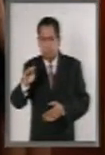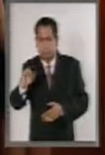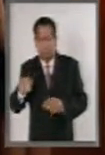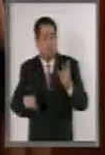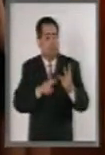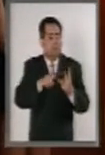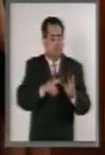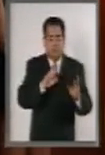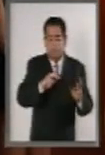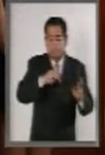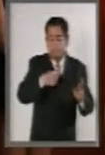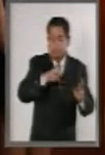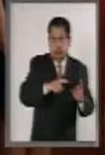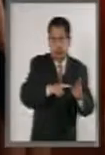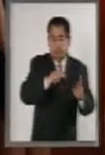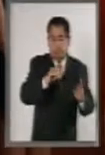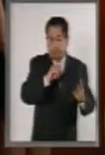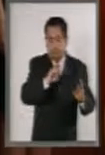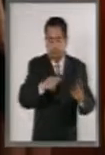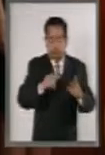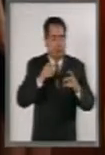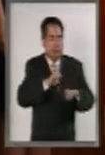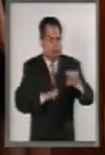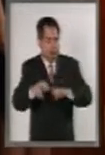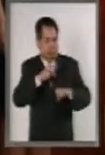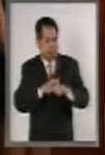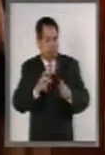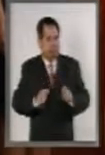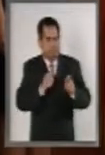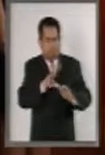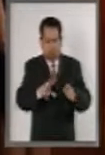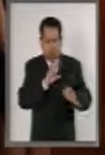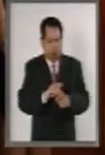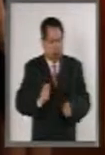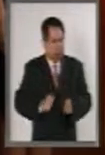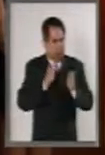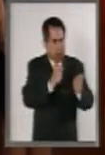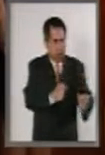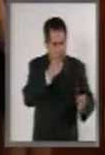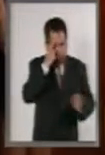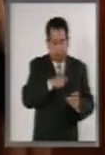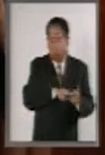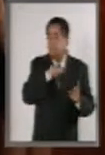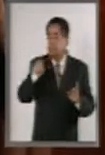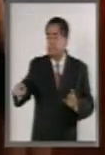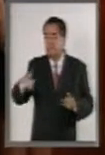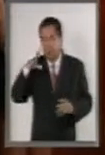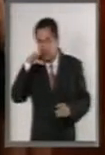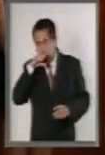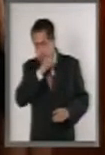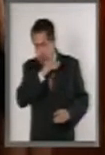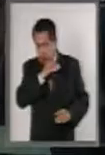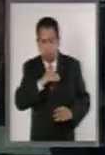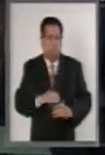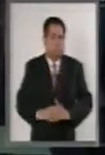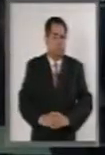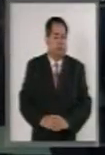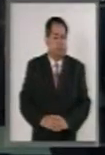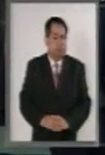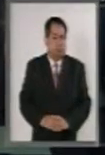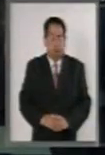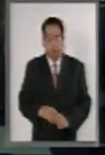ciudadano Enrique Martínez y Martínez como embajador extraordinario y plenipotenciario de México ante la República de Cuba.